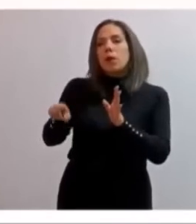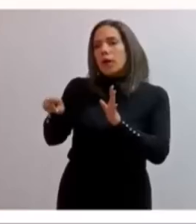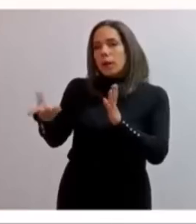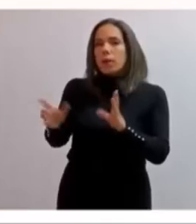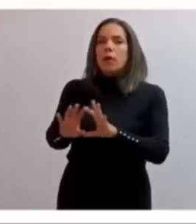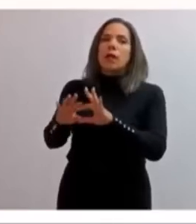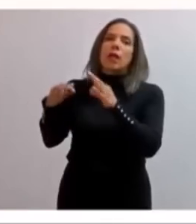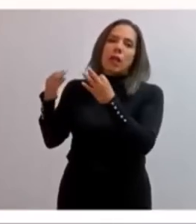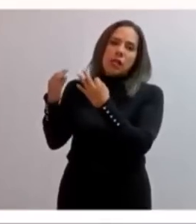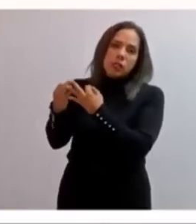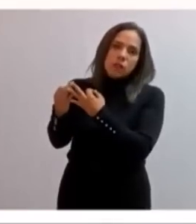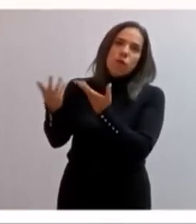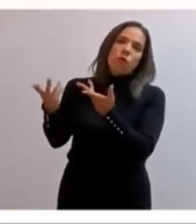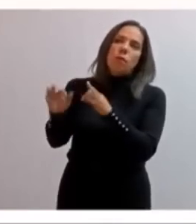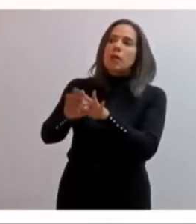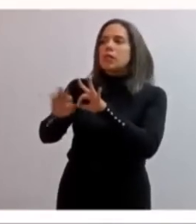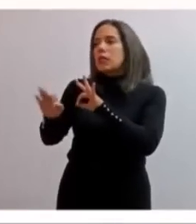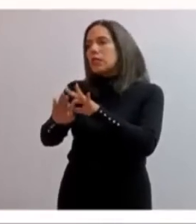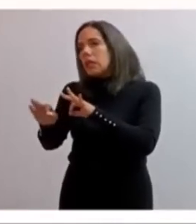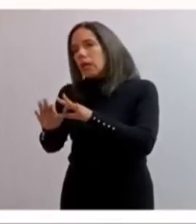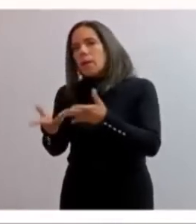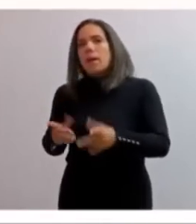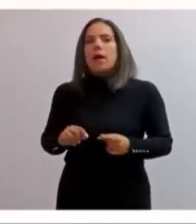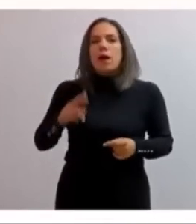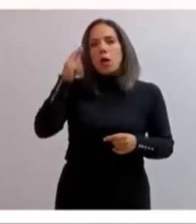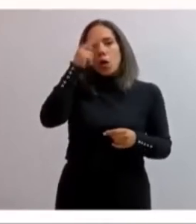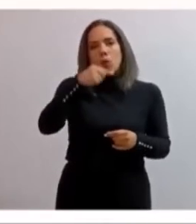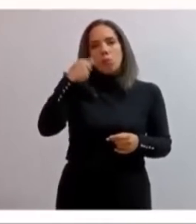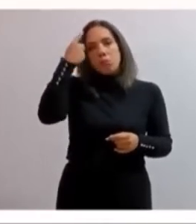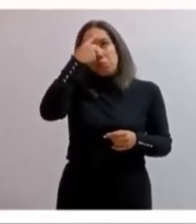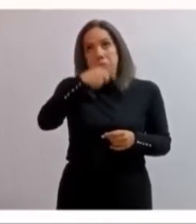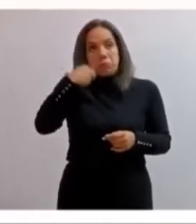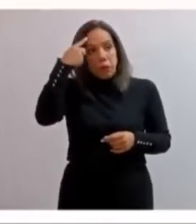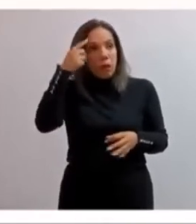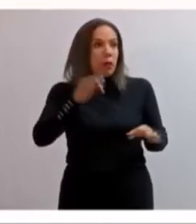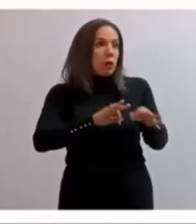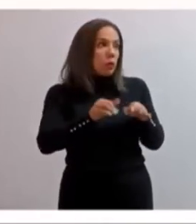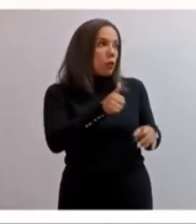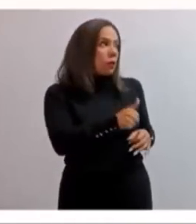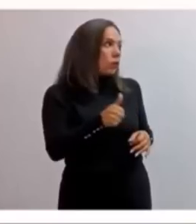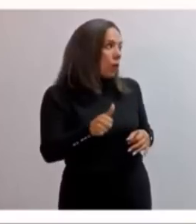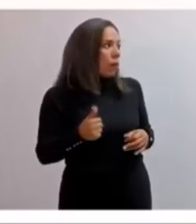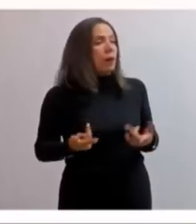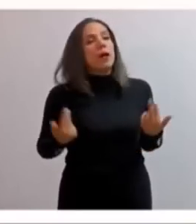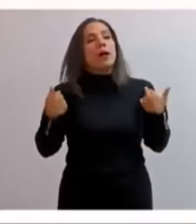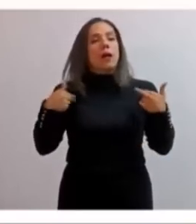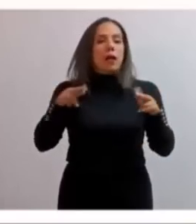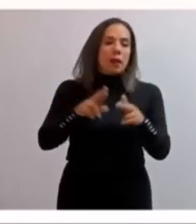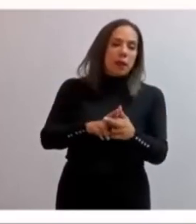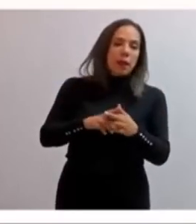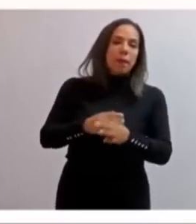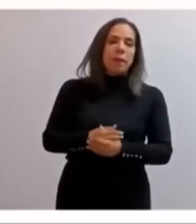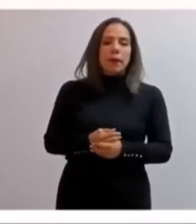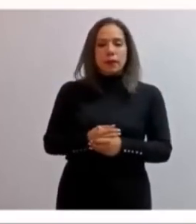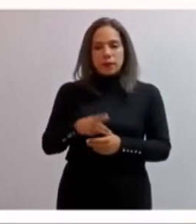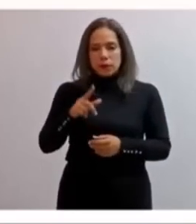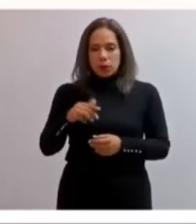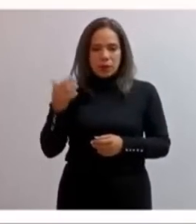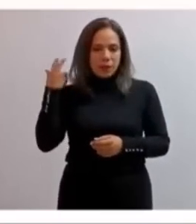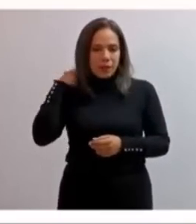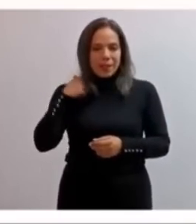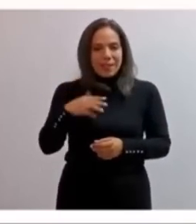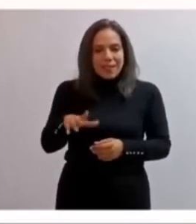horarios docentes, por la cantidad de docentes, a veces 80, a veces más de 80. Entonces, en